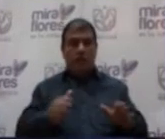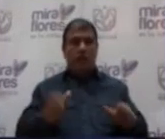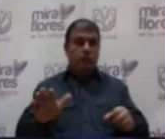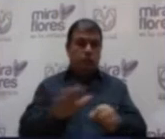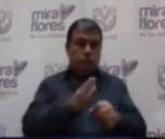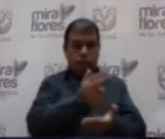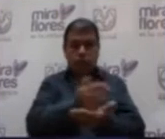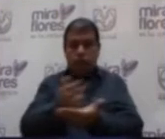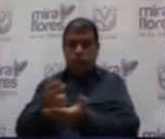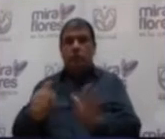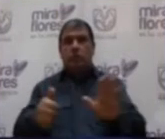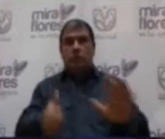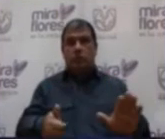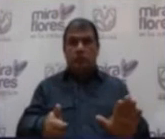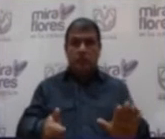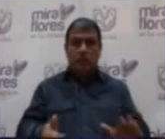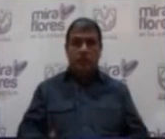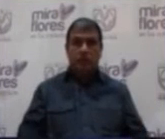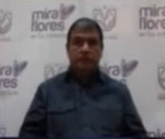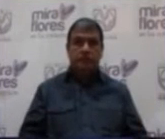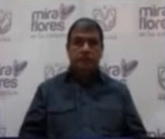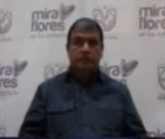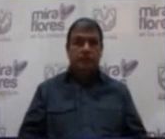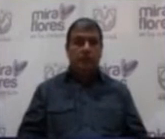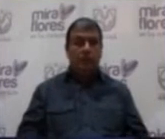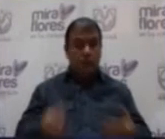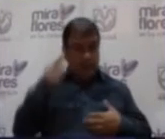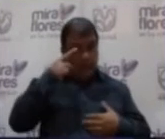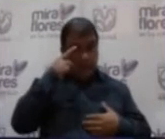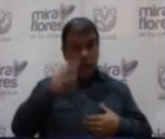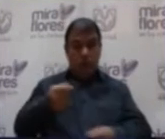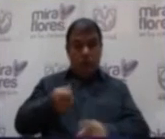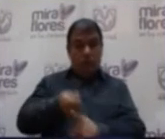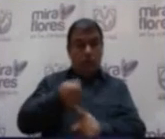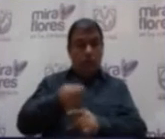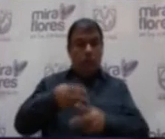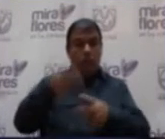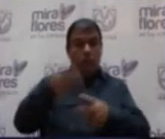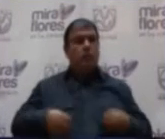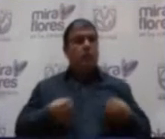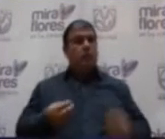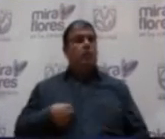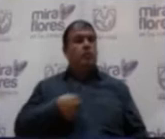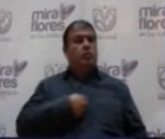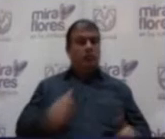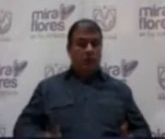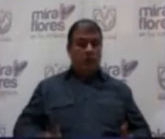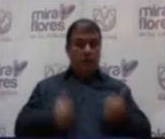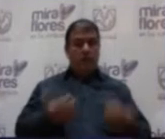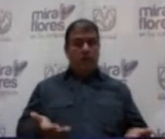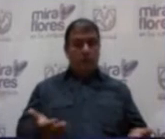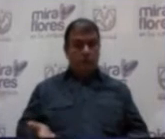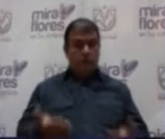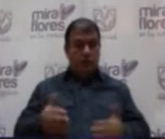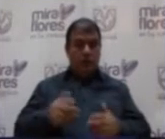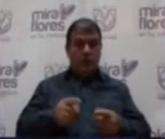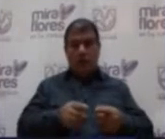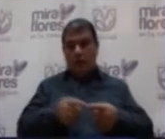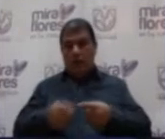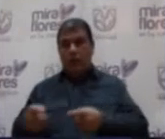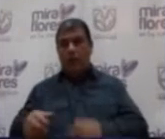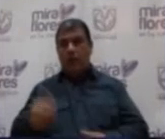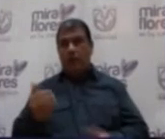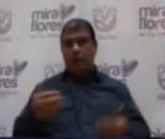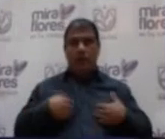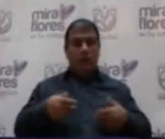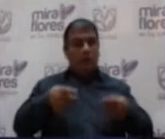estacionamientos. Con la misma razón, los vecinos dicen, bueno, ¿y por qué nosotros que vivimos en la cuadra 10 no tenemos también